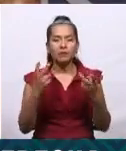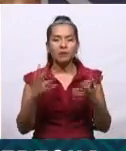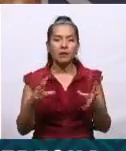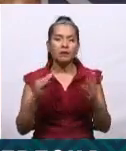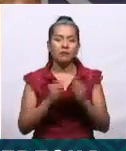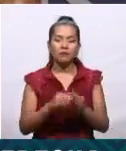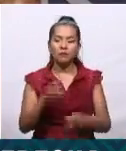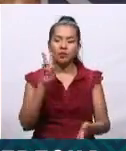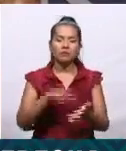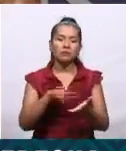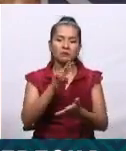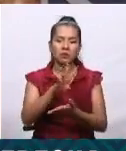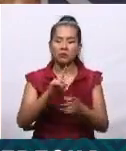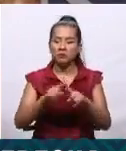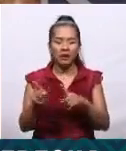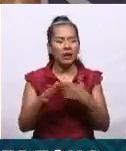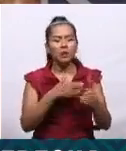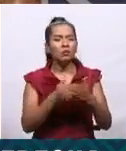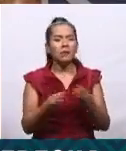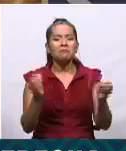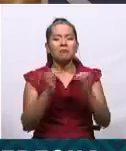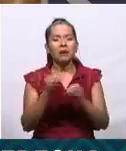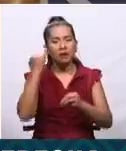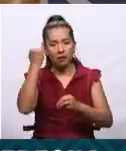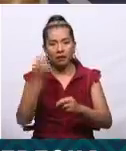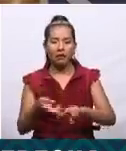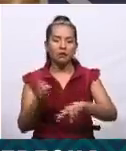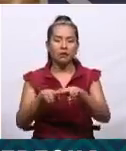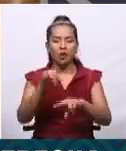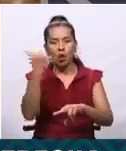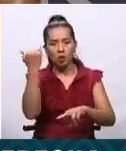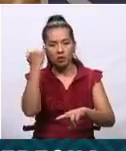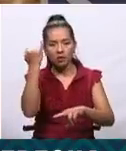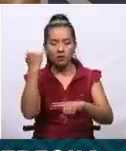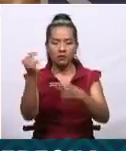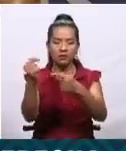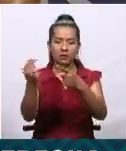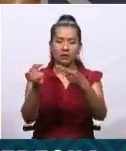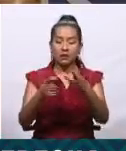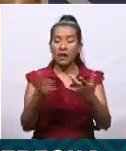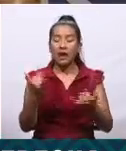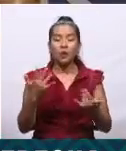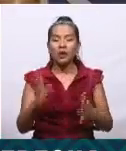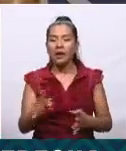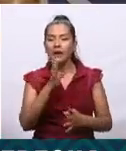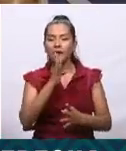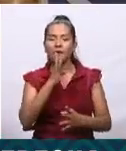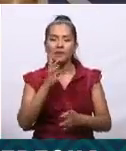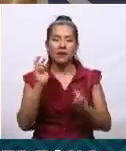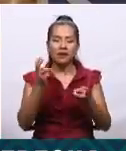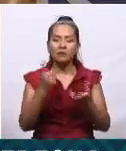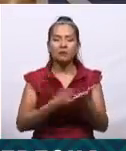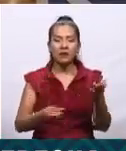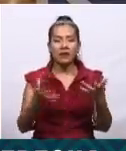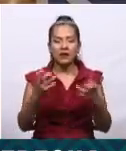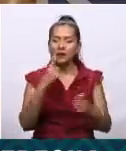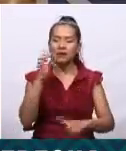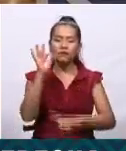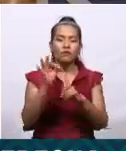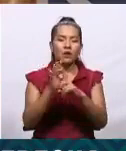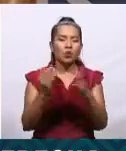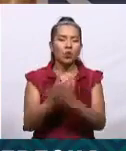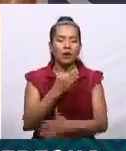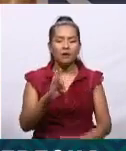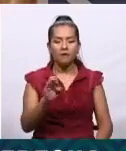que sea 2024, ellos están yendo más allá y van a seguir buscando banderas. Su segunda bandera política de ellos va a ser el federalismo y